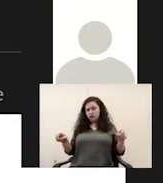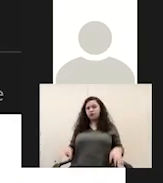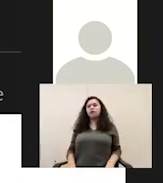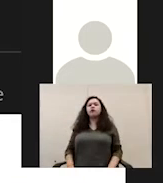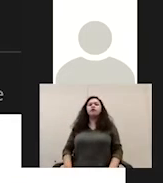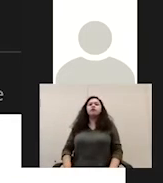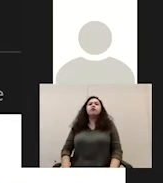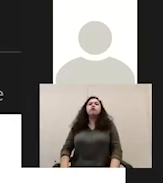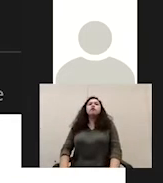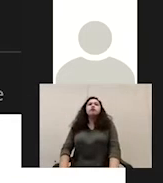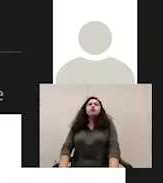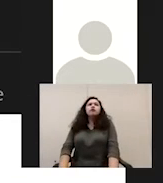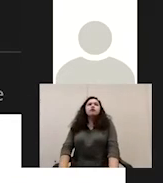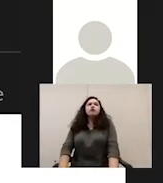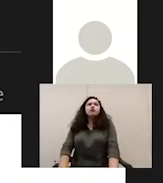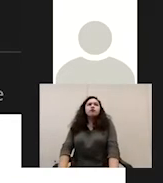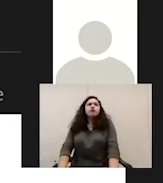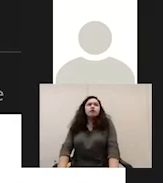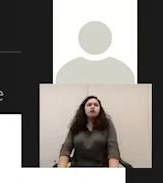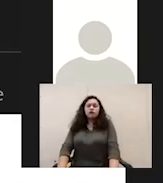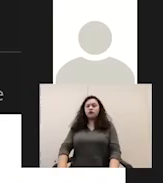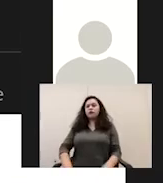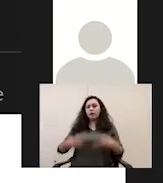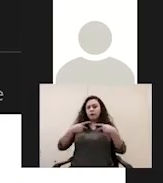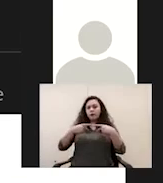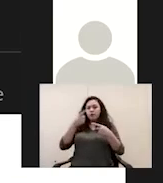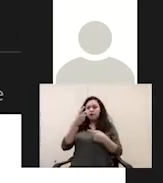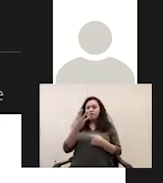en ocasiones pues se ocupaban bancas donde había 3, 4 niños, a lo mejor en el área de